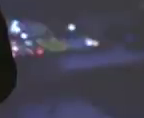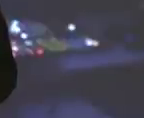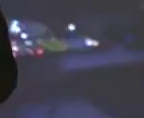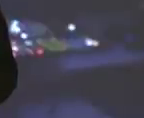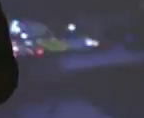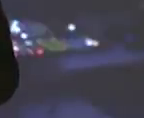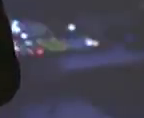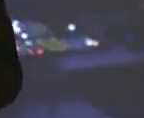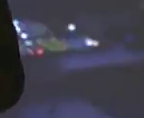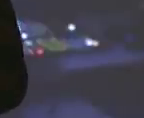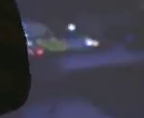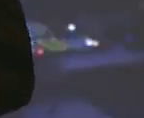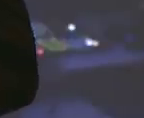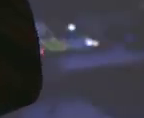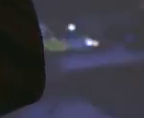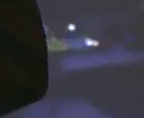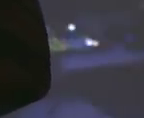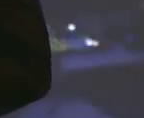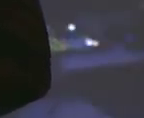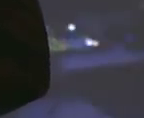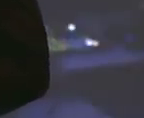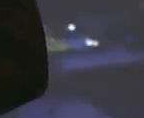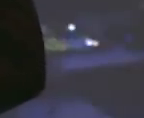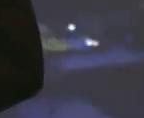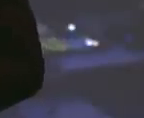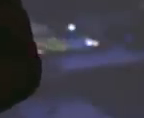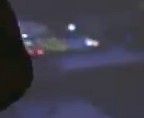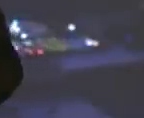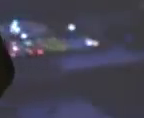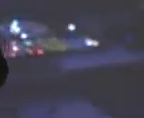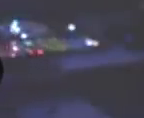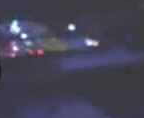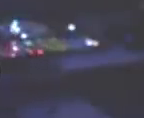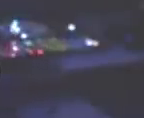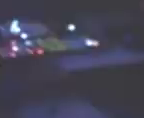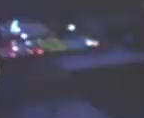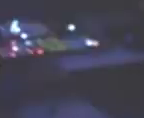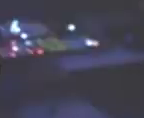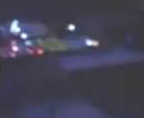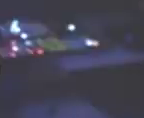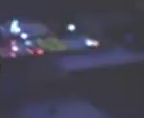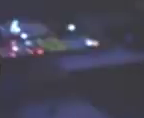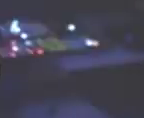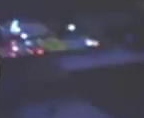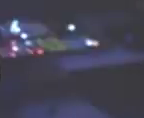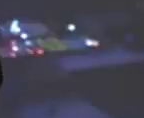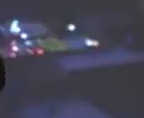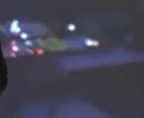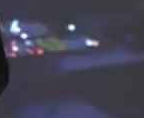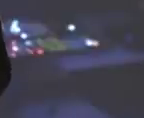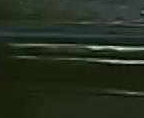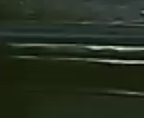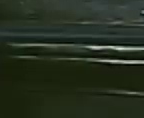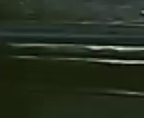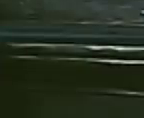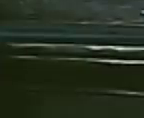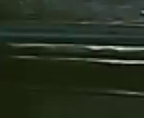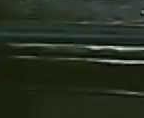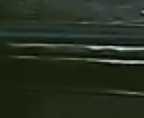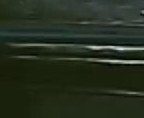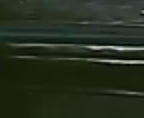Vamos de inmediato a cambiar la seña porque vamos de inmediato al Palacio de Miraflores con información de último minuto. Muy atentos.